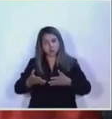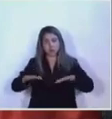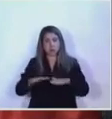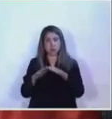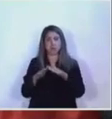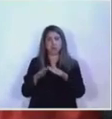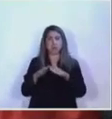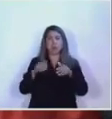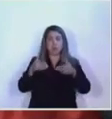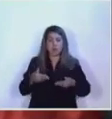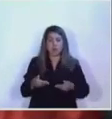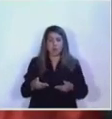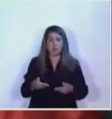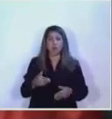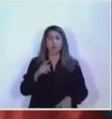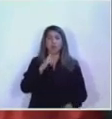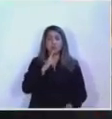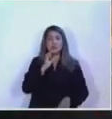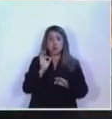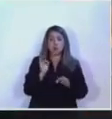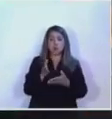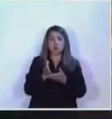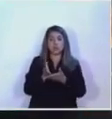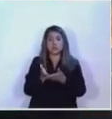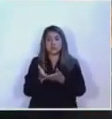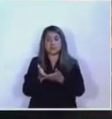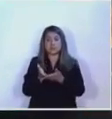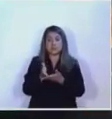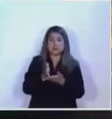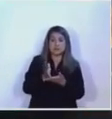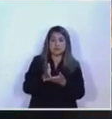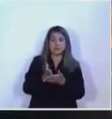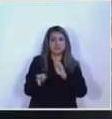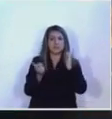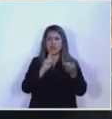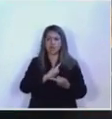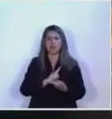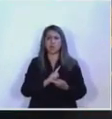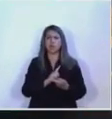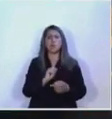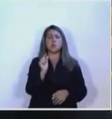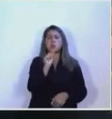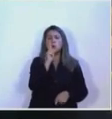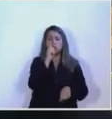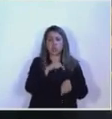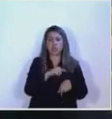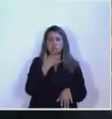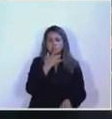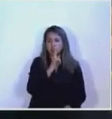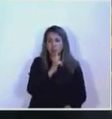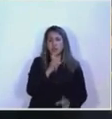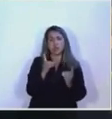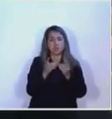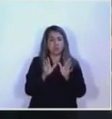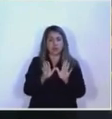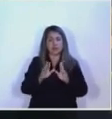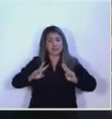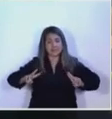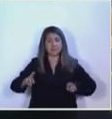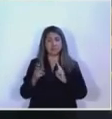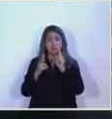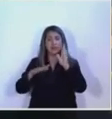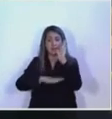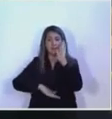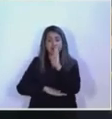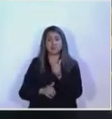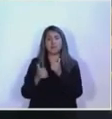en un punto de inflexión y no se necesitan cambios cosméticos. La democracia no se construye sobre la base